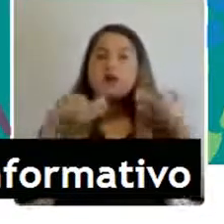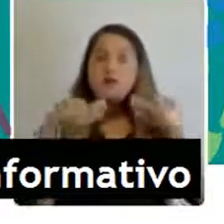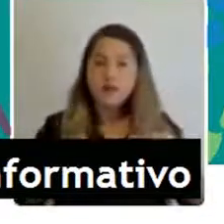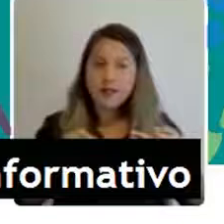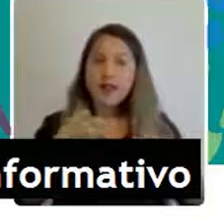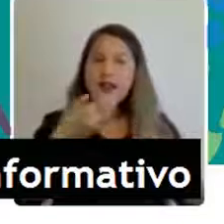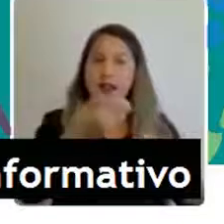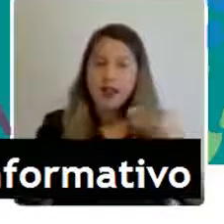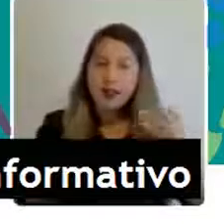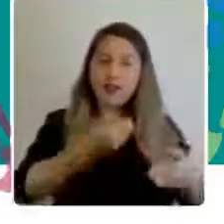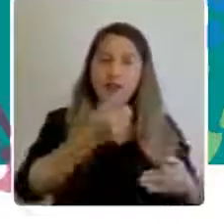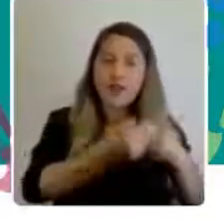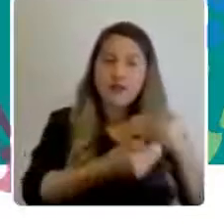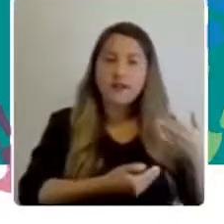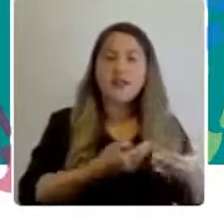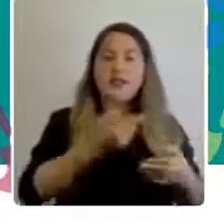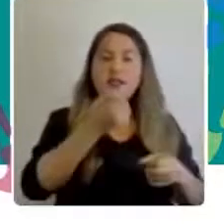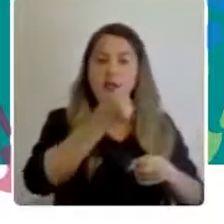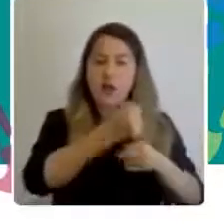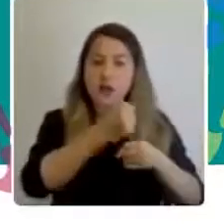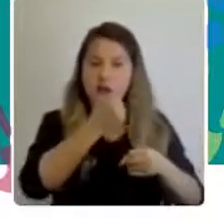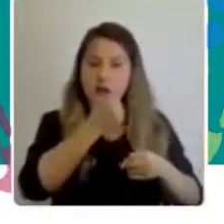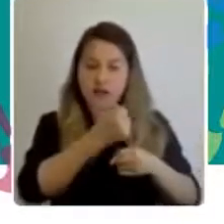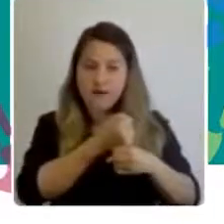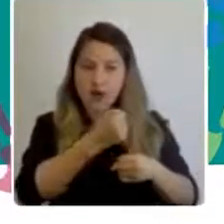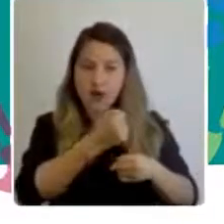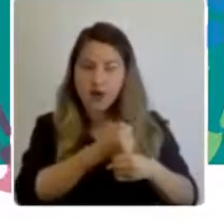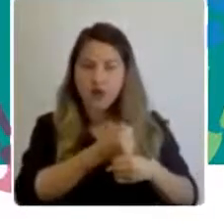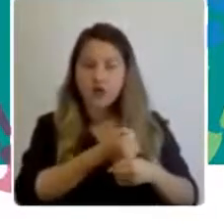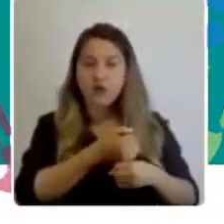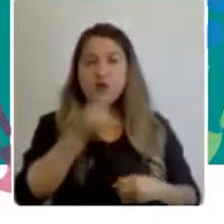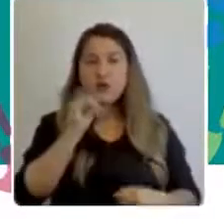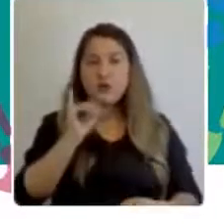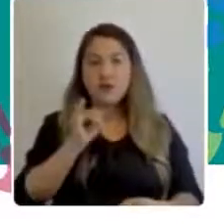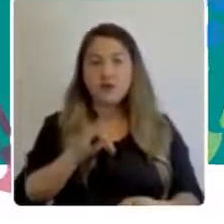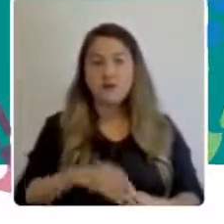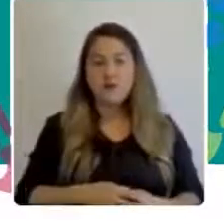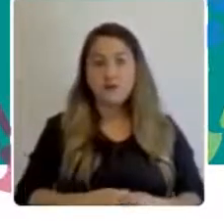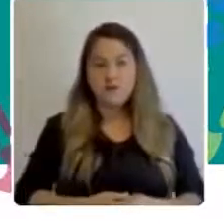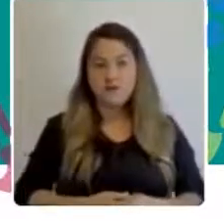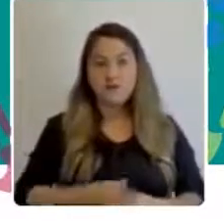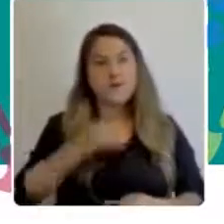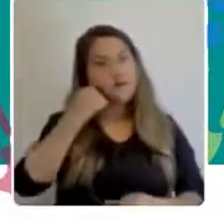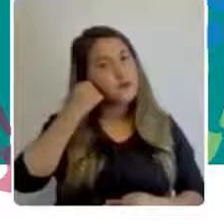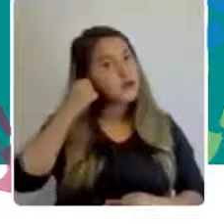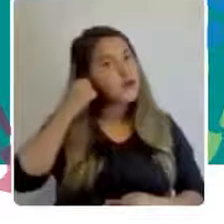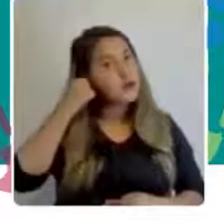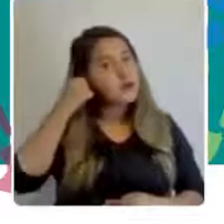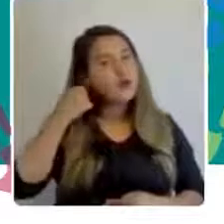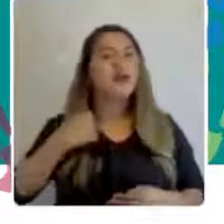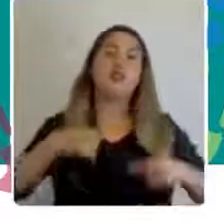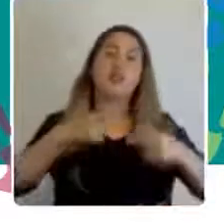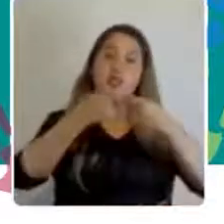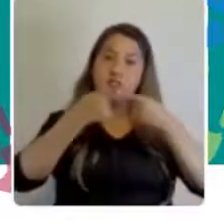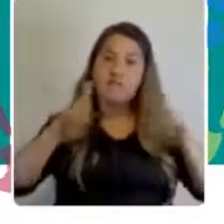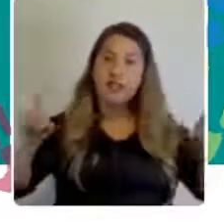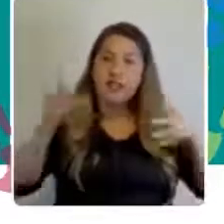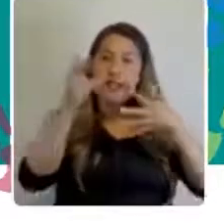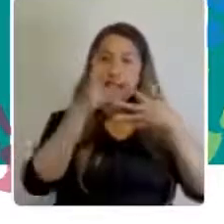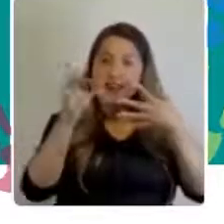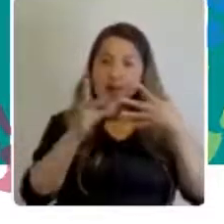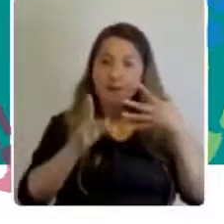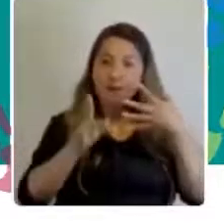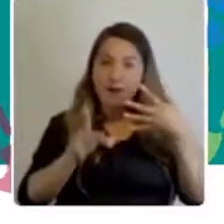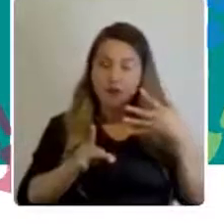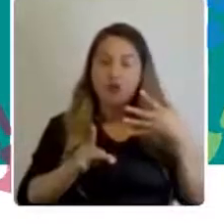trabajo informativo sobre distintos elementos que son parte de un posible plan o de una